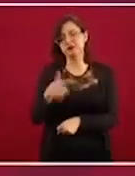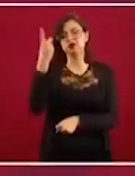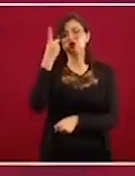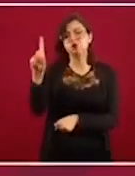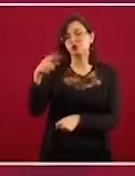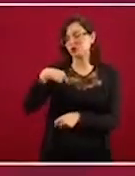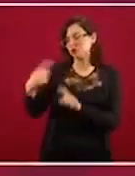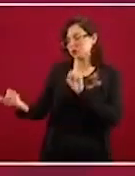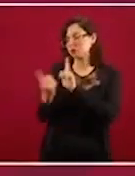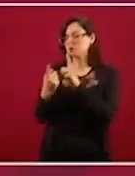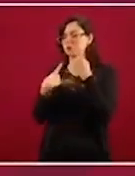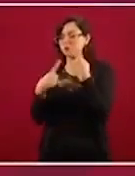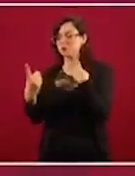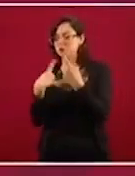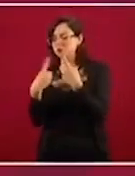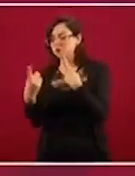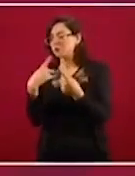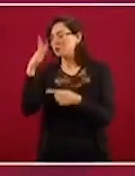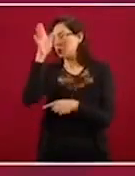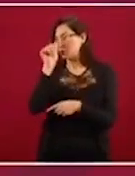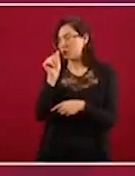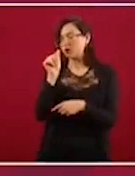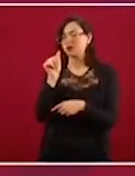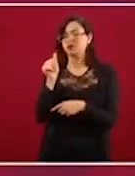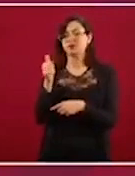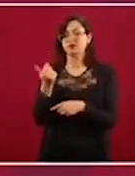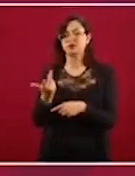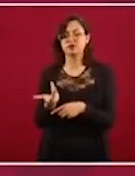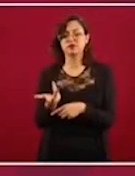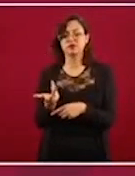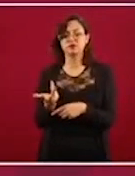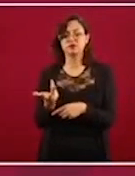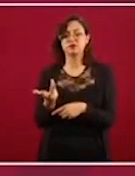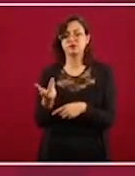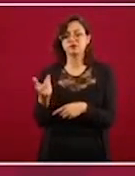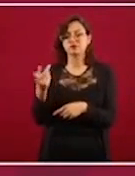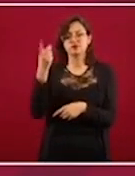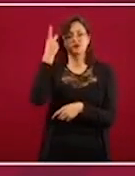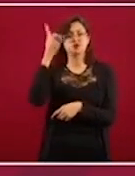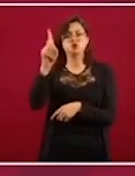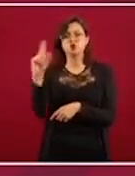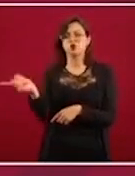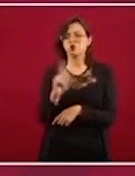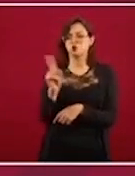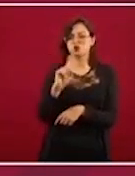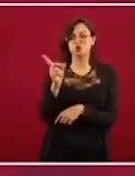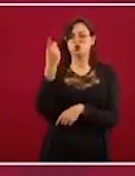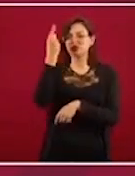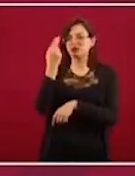dueños de la cervecera, más bien los directivos,